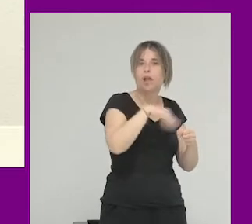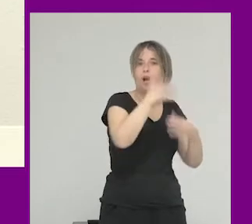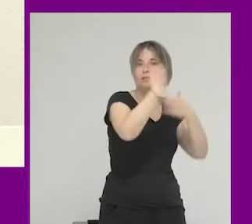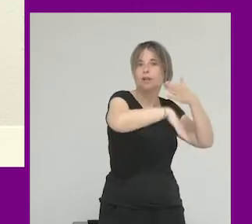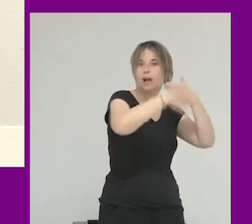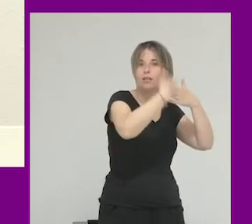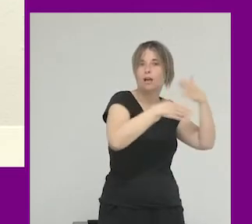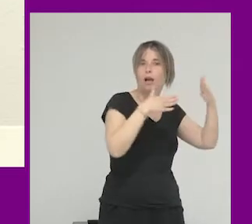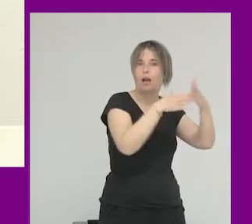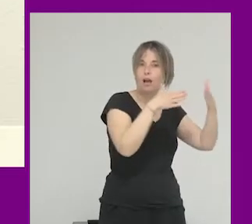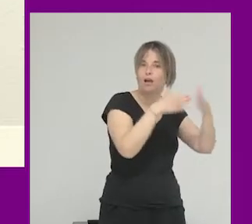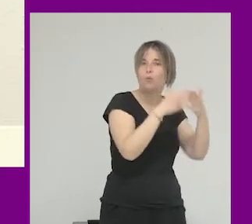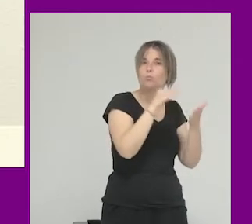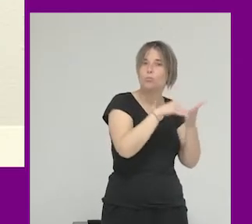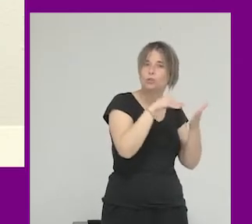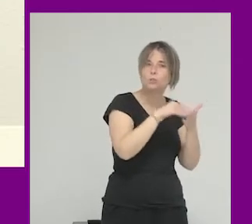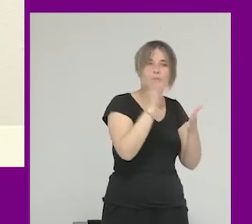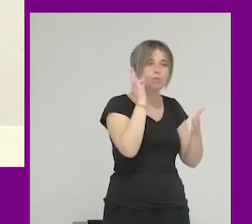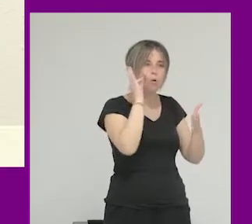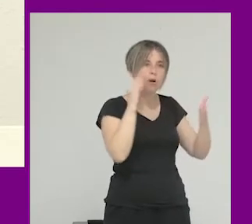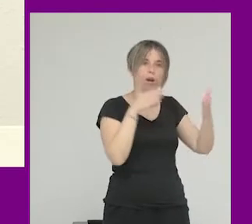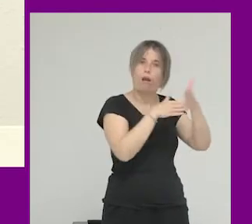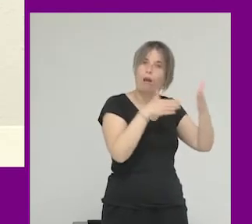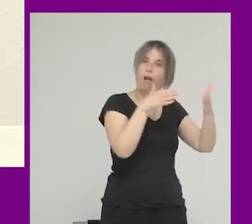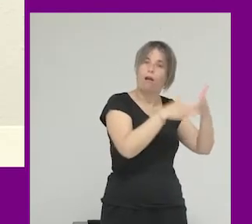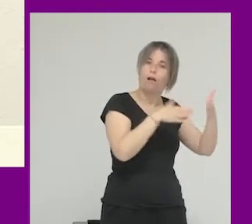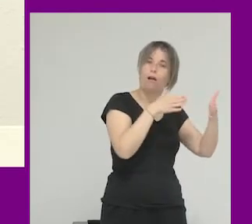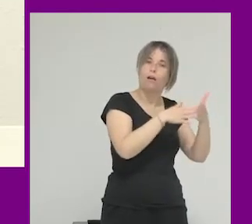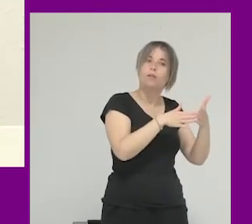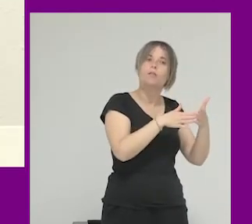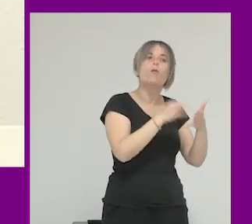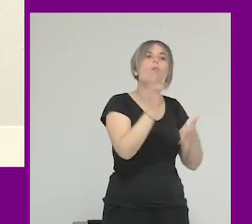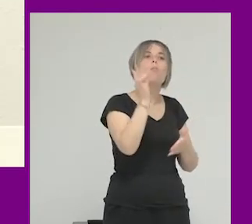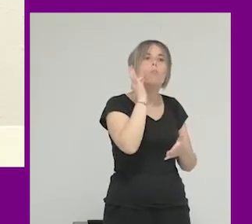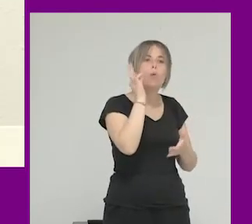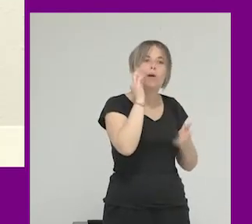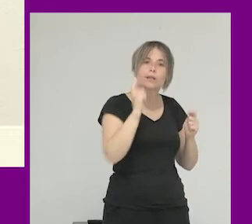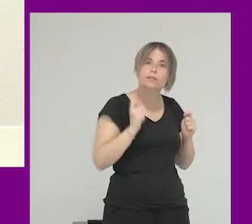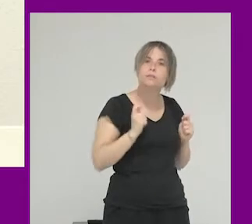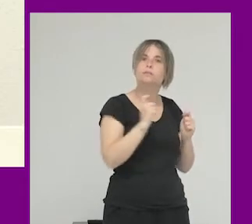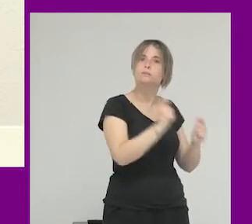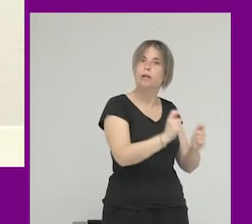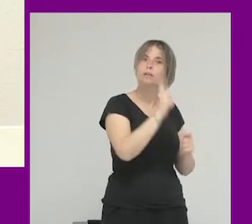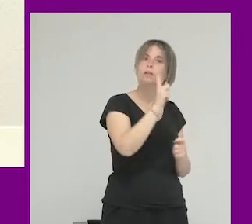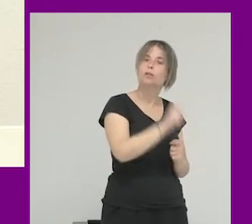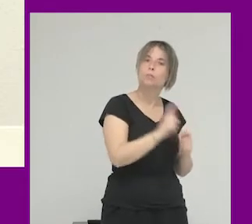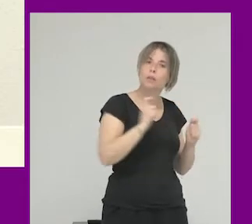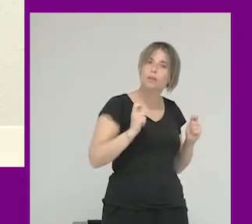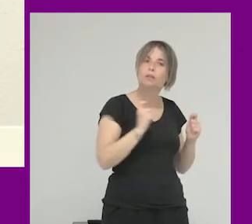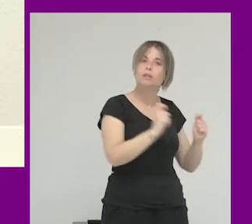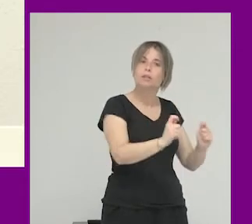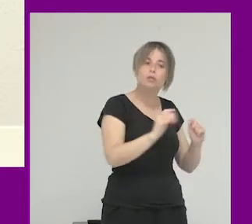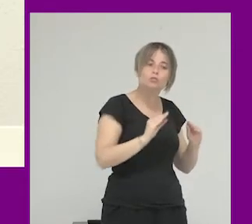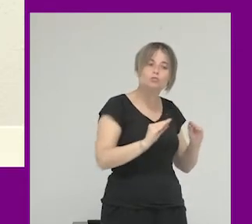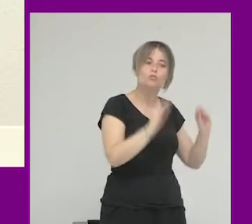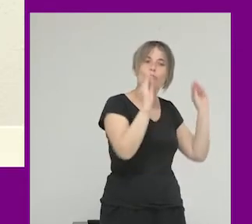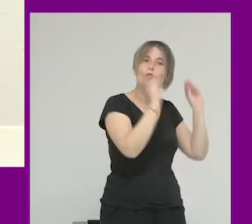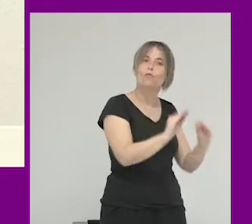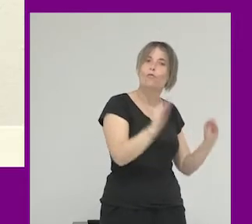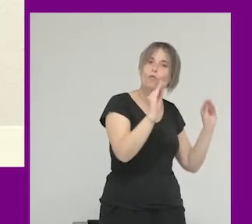no directamente, pero sí indirectamente a las mujeres, porque las mujeres aportan, en la medida que tienen una